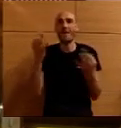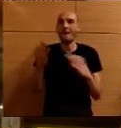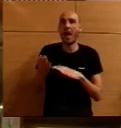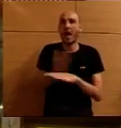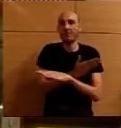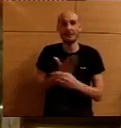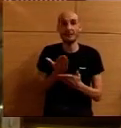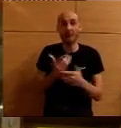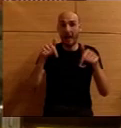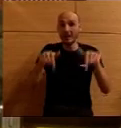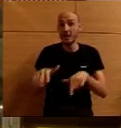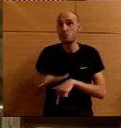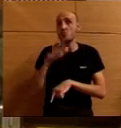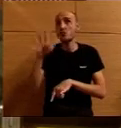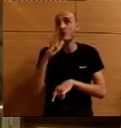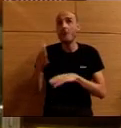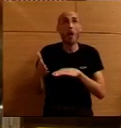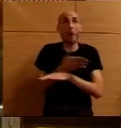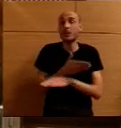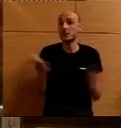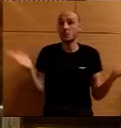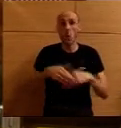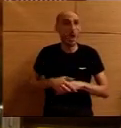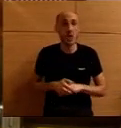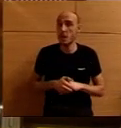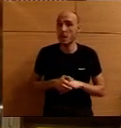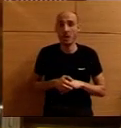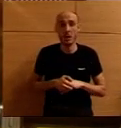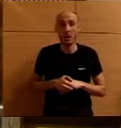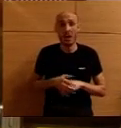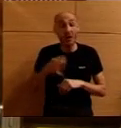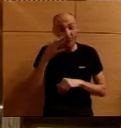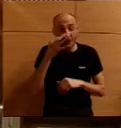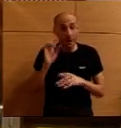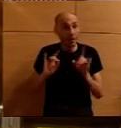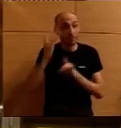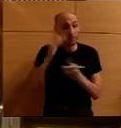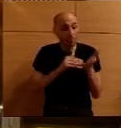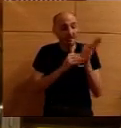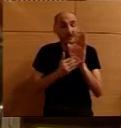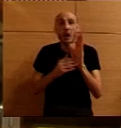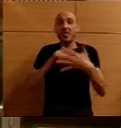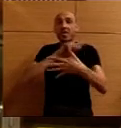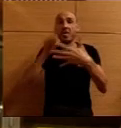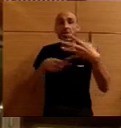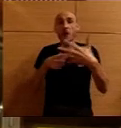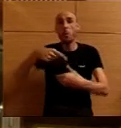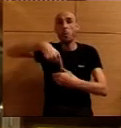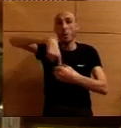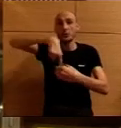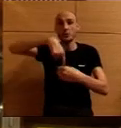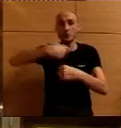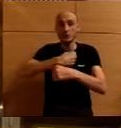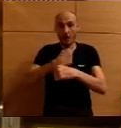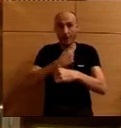no existeix. Però no és que no existisca. És que la proposta inicial era dels 5 llocs de treball. I menys mal